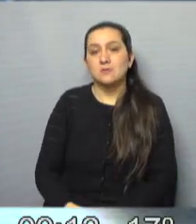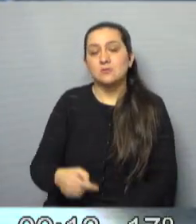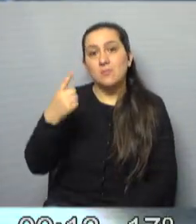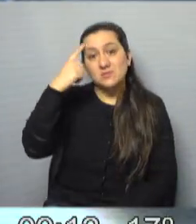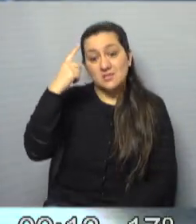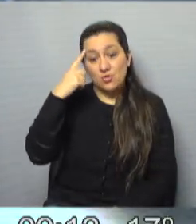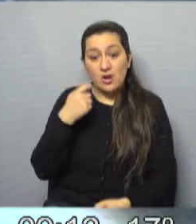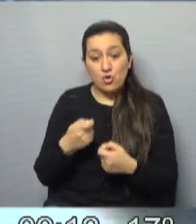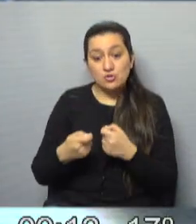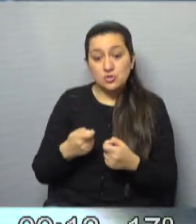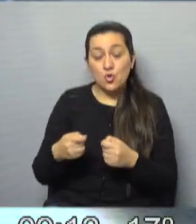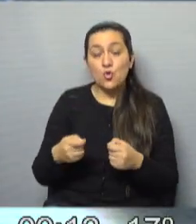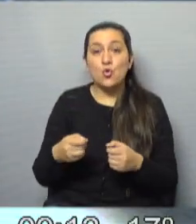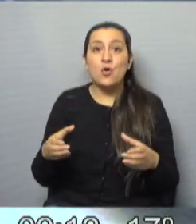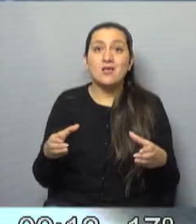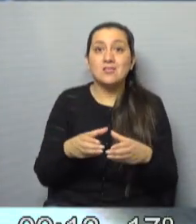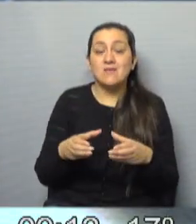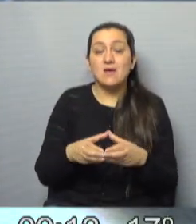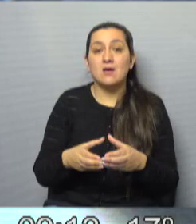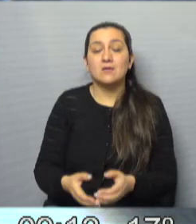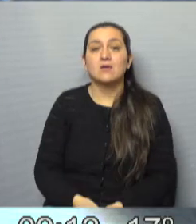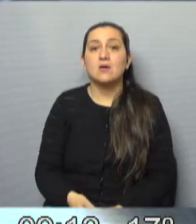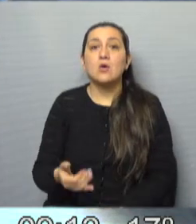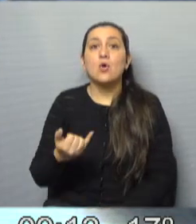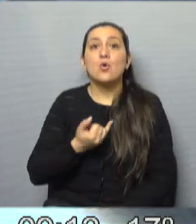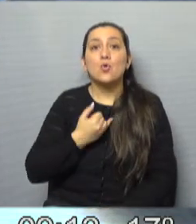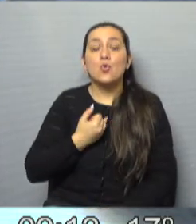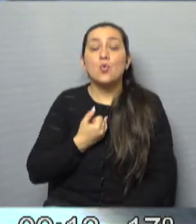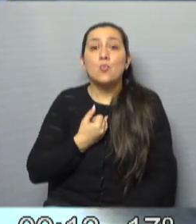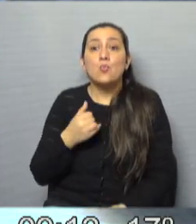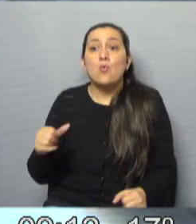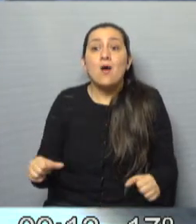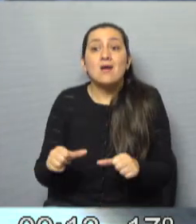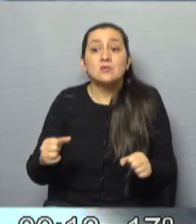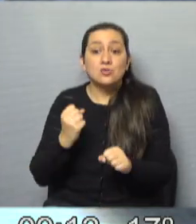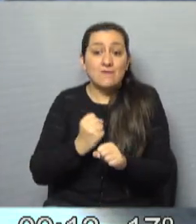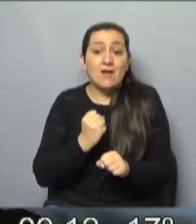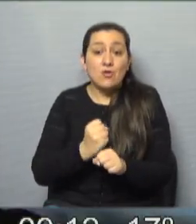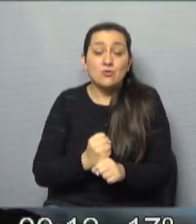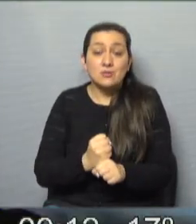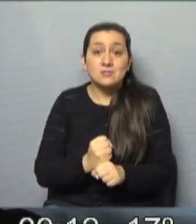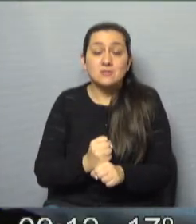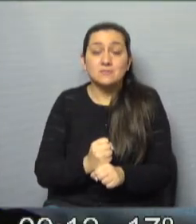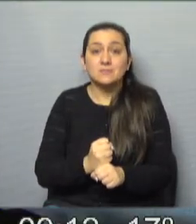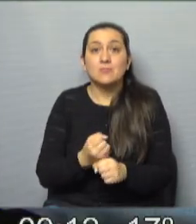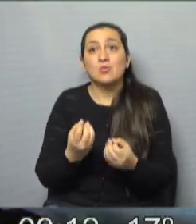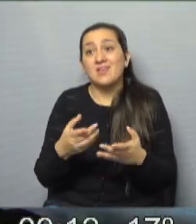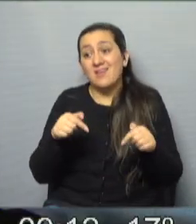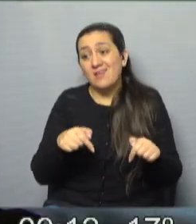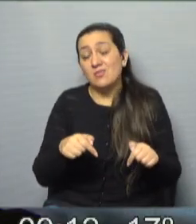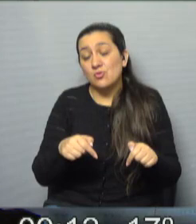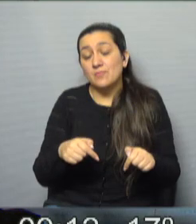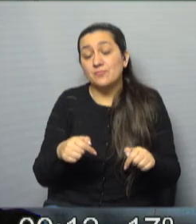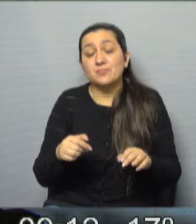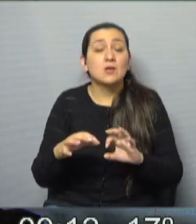en los consejos de salarios y demás, cómo se plantan los trabajadores de las aplicaciones en este marco. Digo, porque esto está dejando al libre albedrío de la